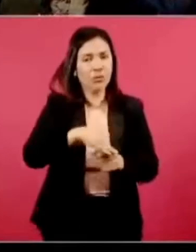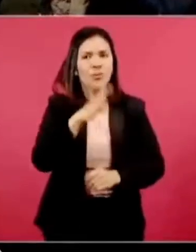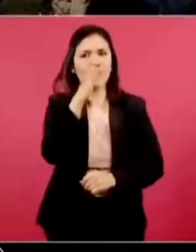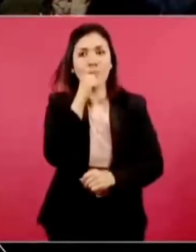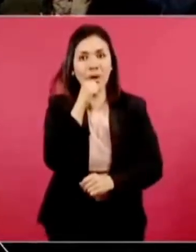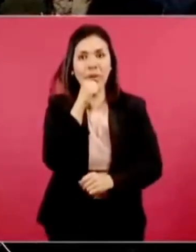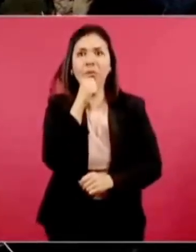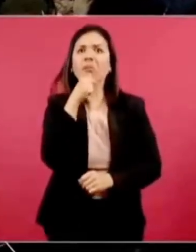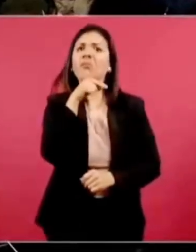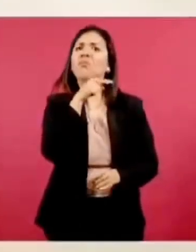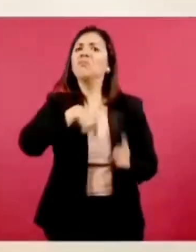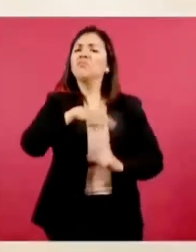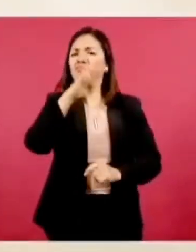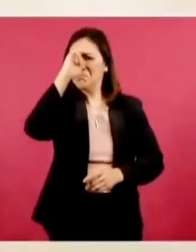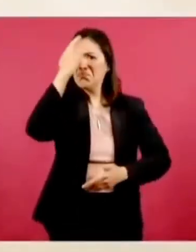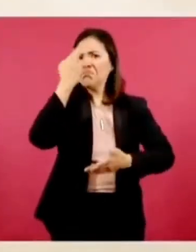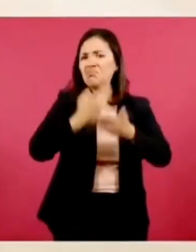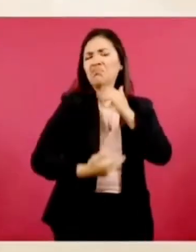ley.